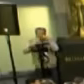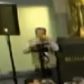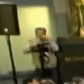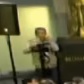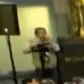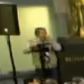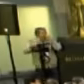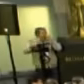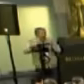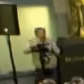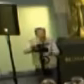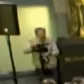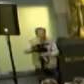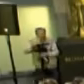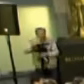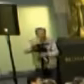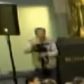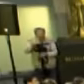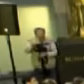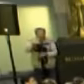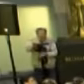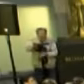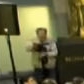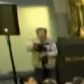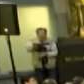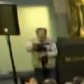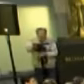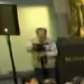de México en Chile. Embajador.